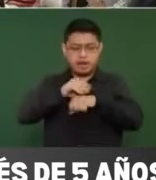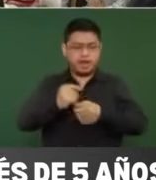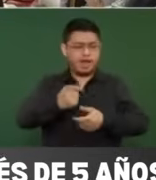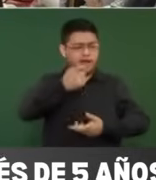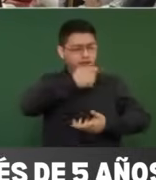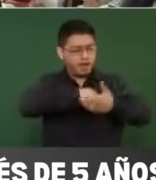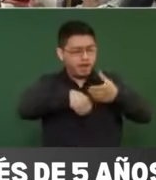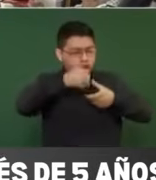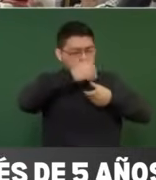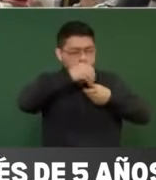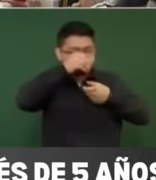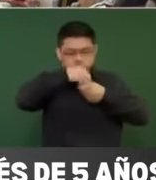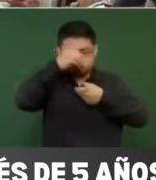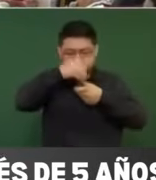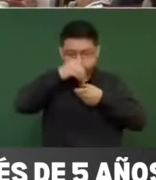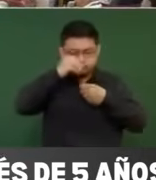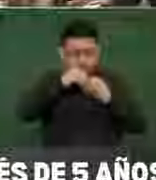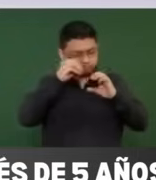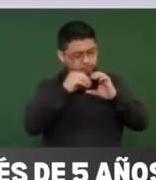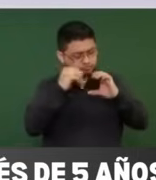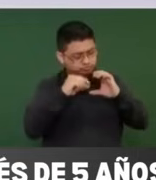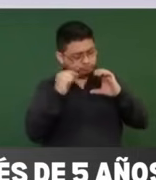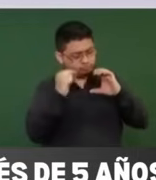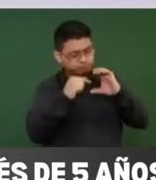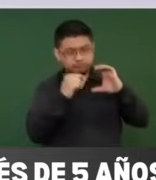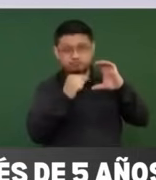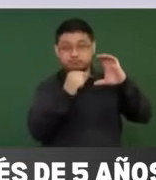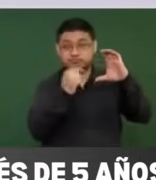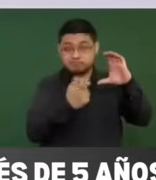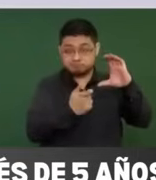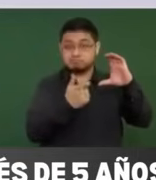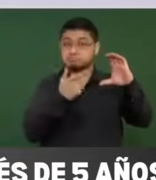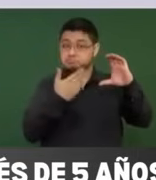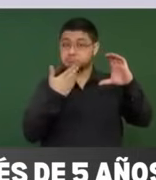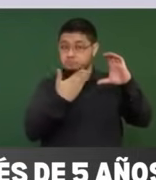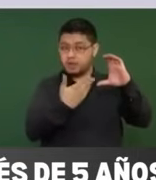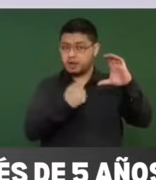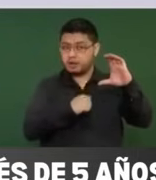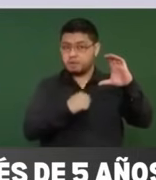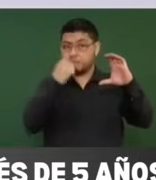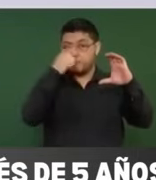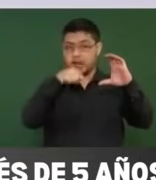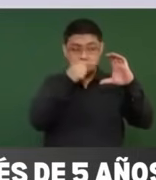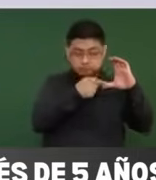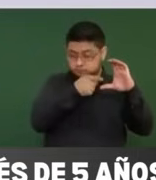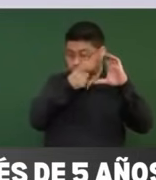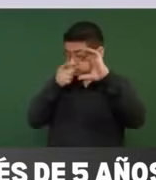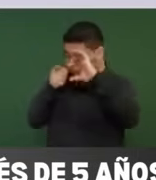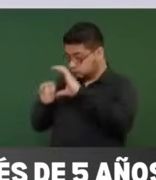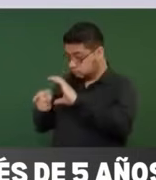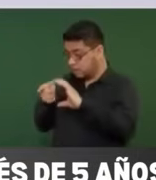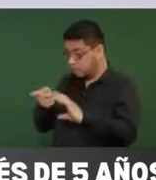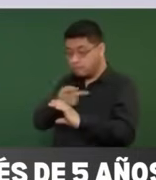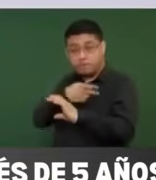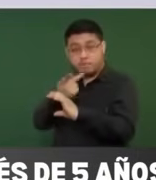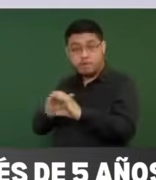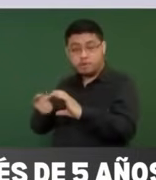y ayudar como nunca a los más pobres y necesitados del